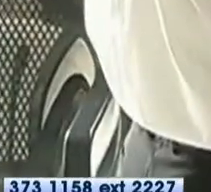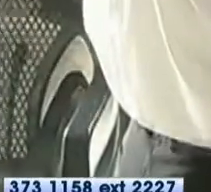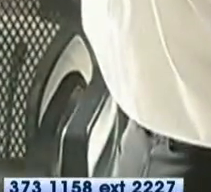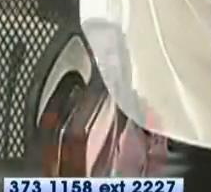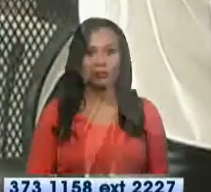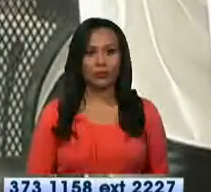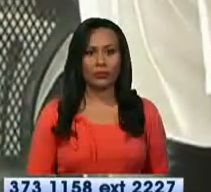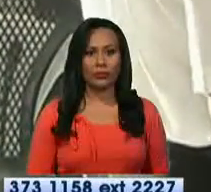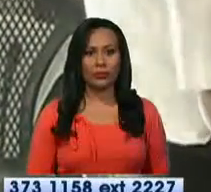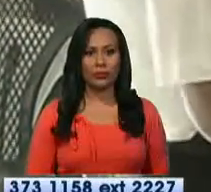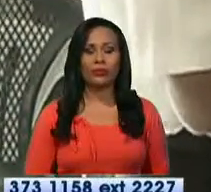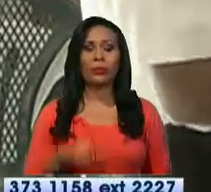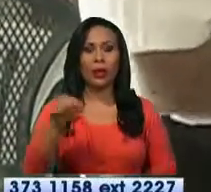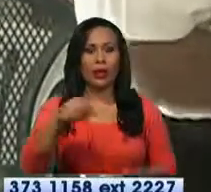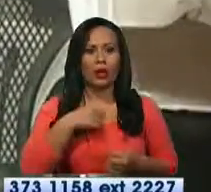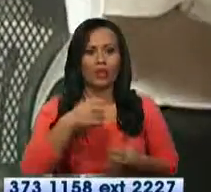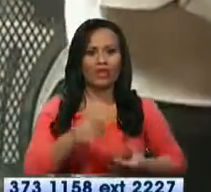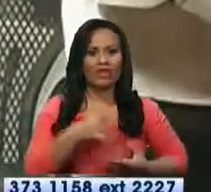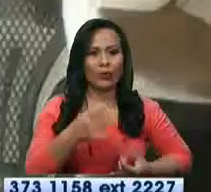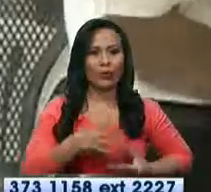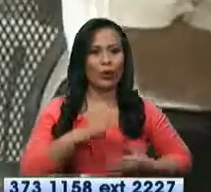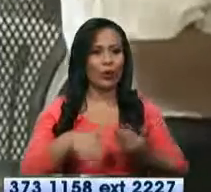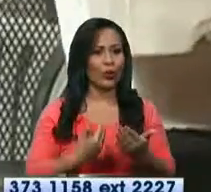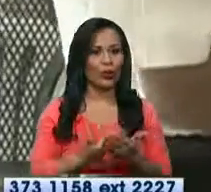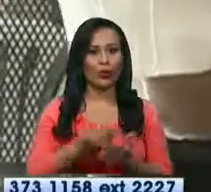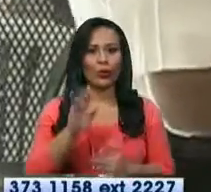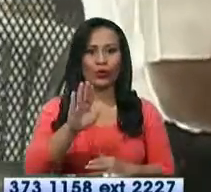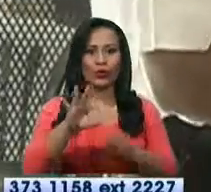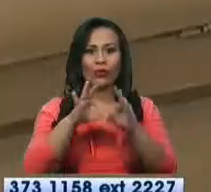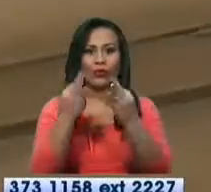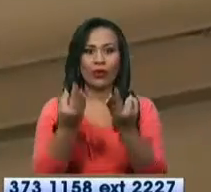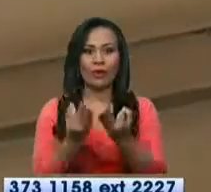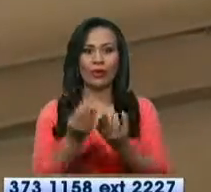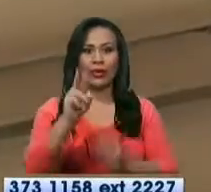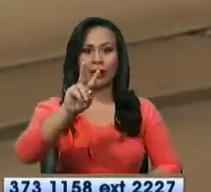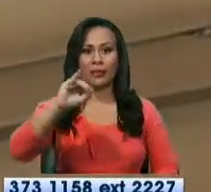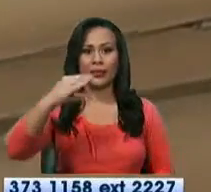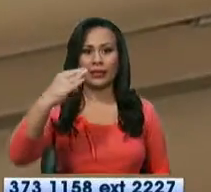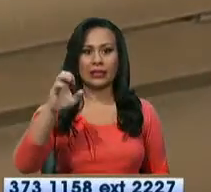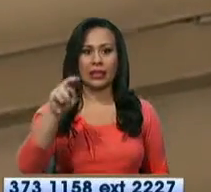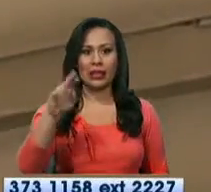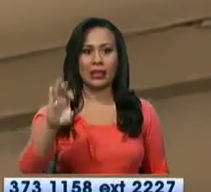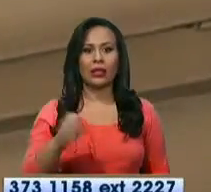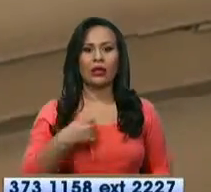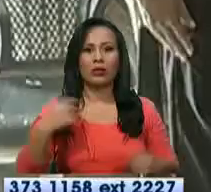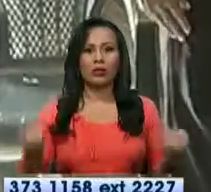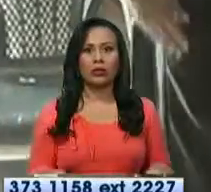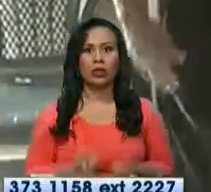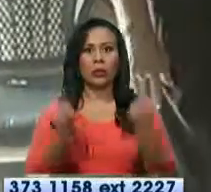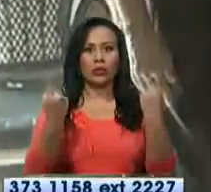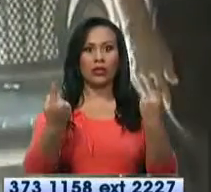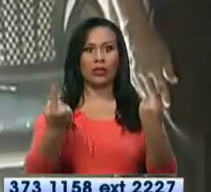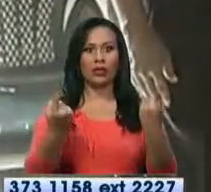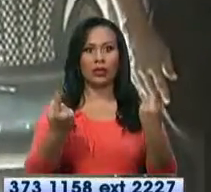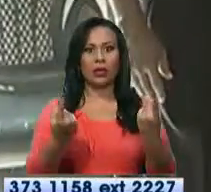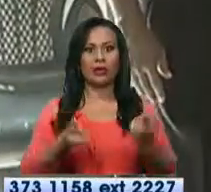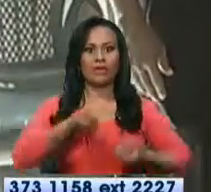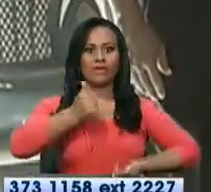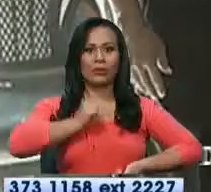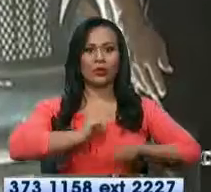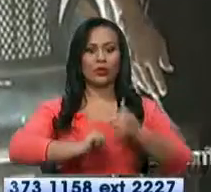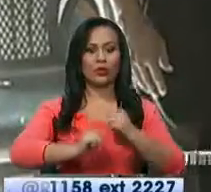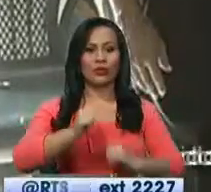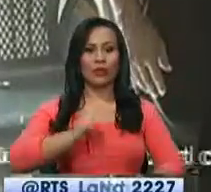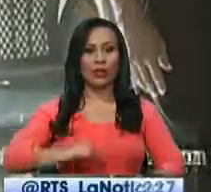Al dolor y la impotencia que sufren Vicente Revelo y su hermano, se suma otro golpe inesperado. El drama de